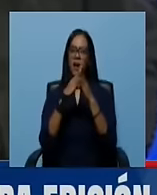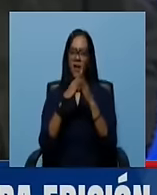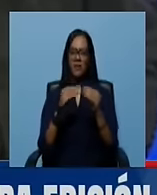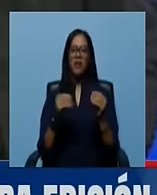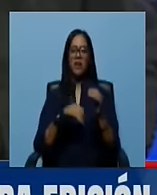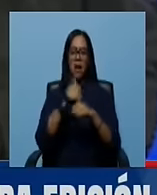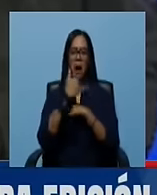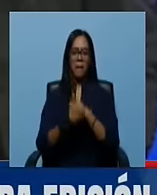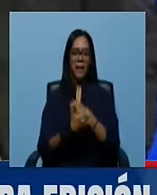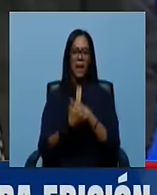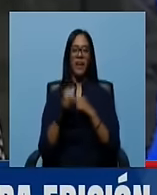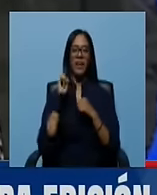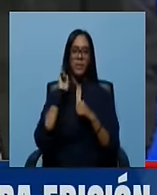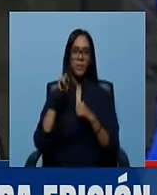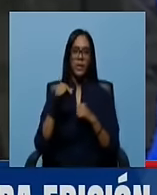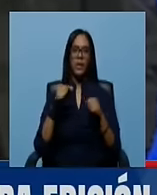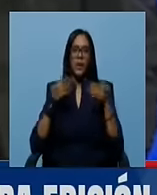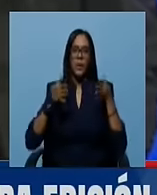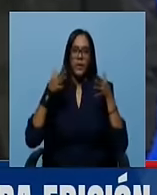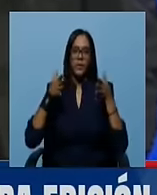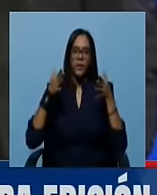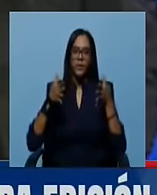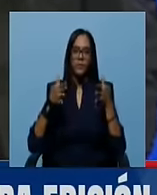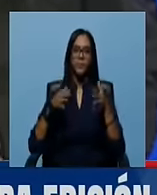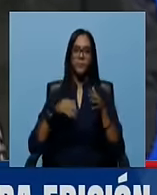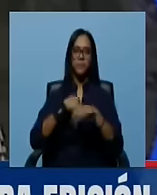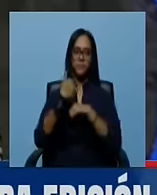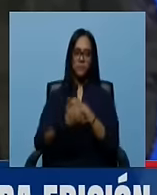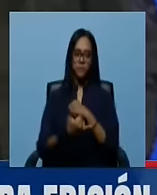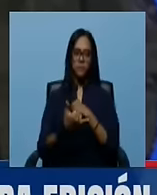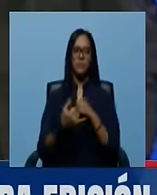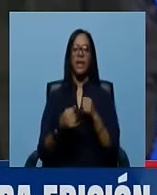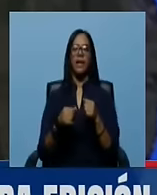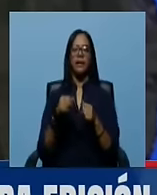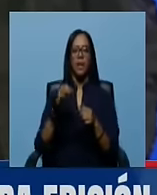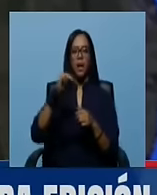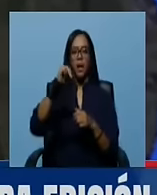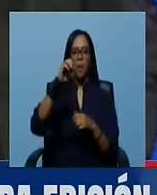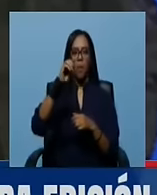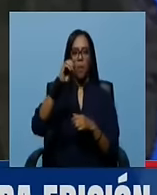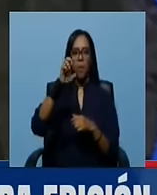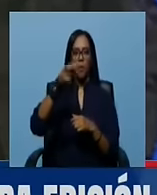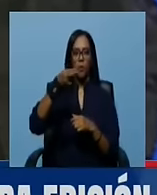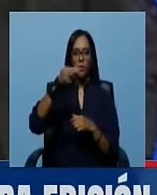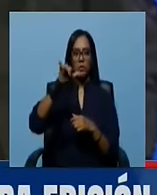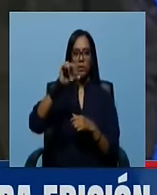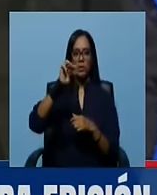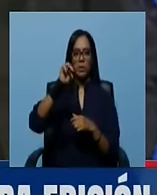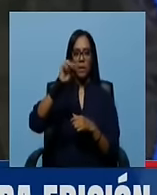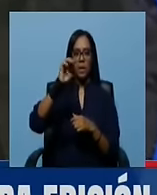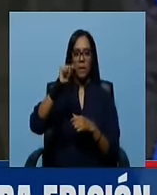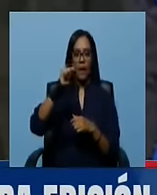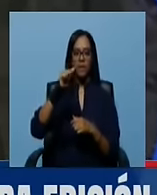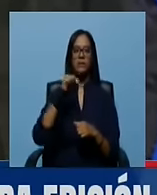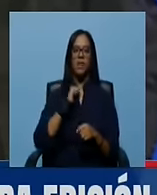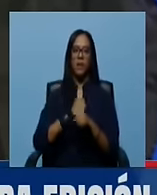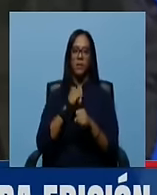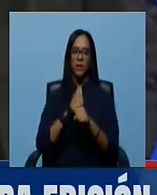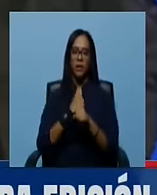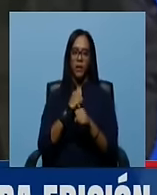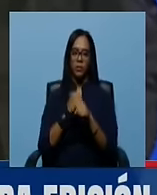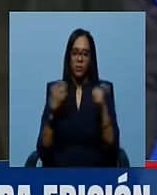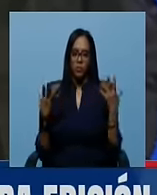planes maestros. Usted nos orientó el plan maestro de Mochima y estamos trabajando conjuntamente